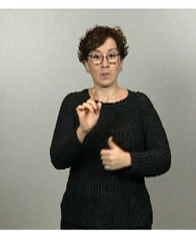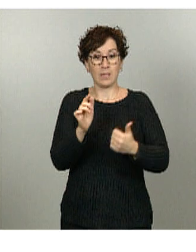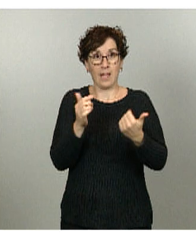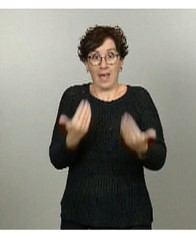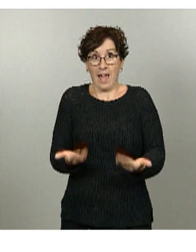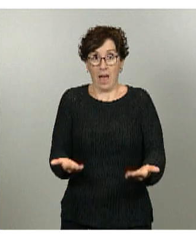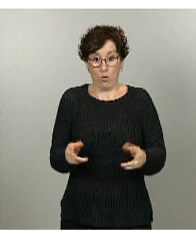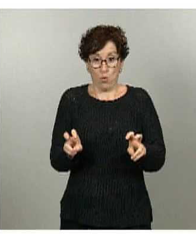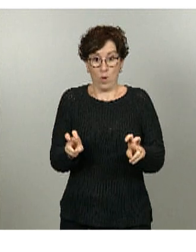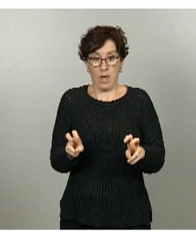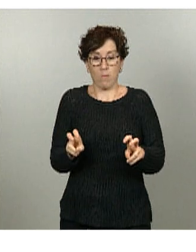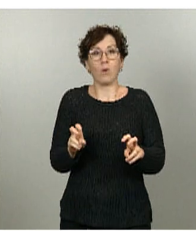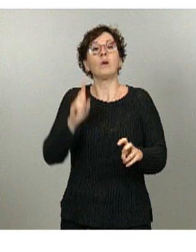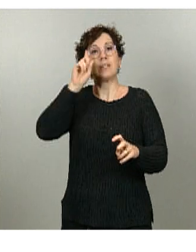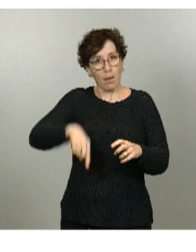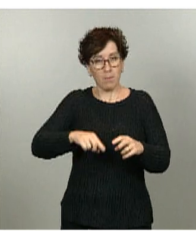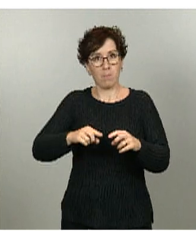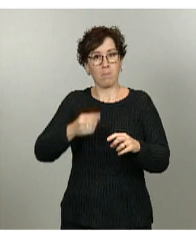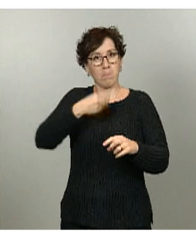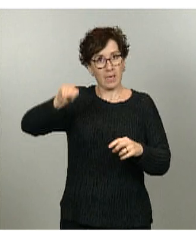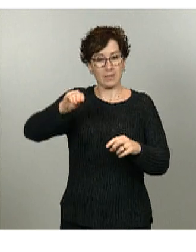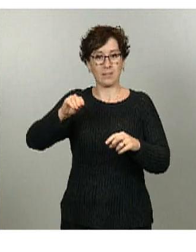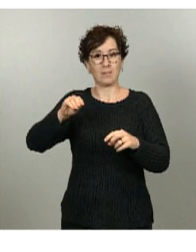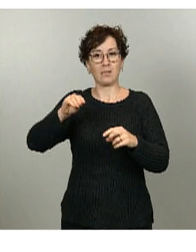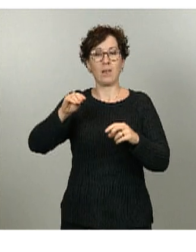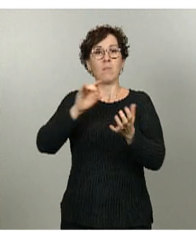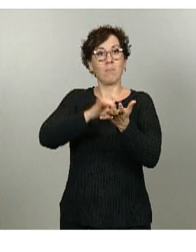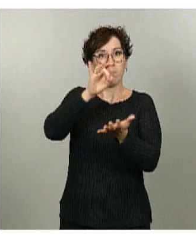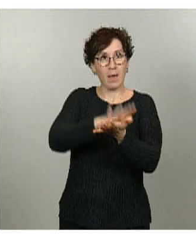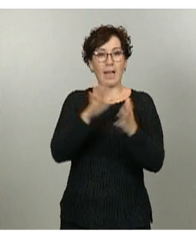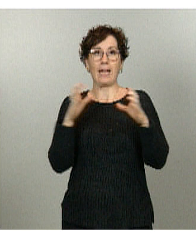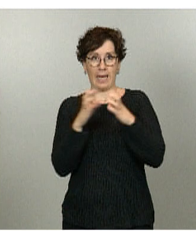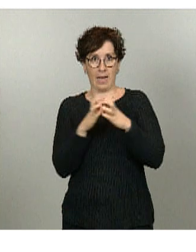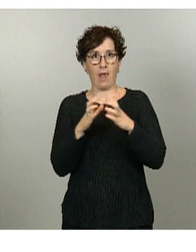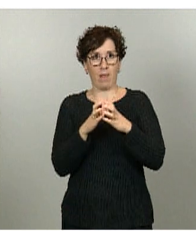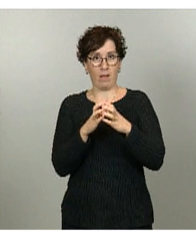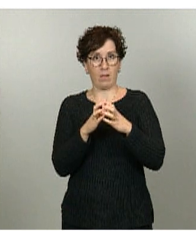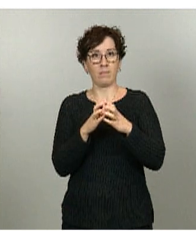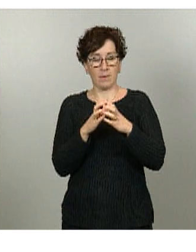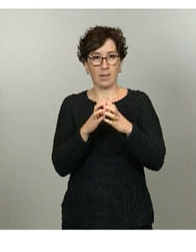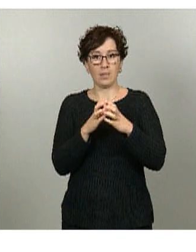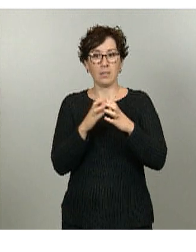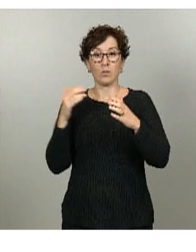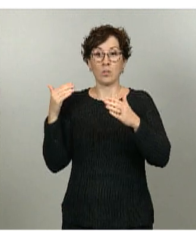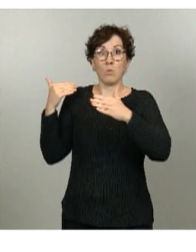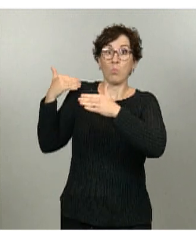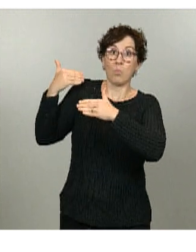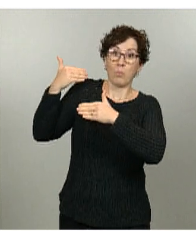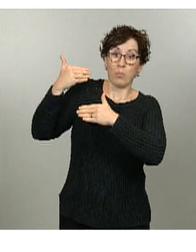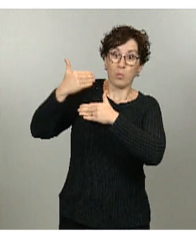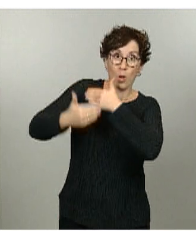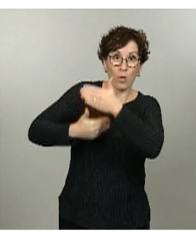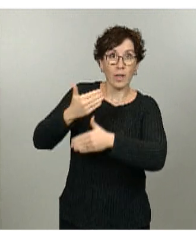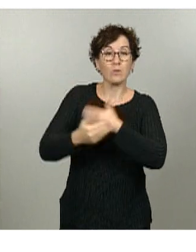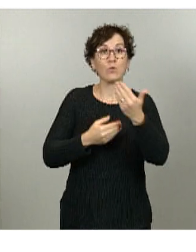han pasado también las provincias de Málaga y Granada. Todo este proceso se ha elaborado tanto para